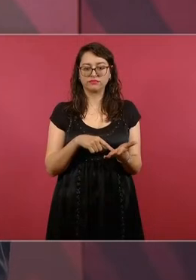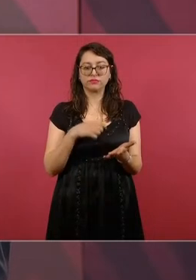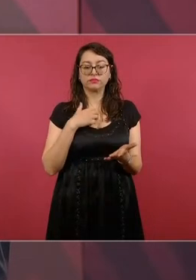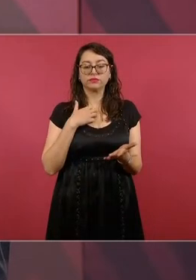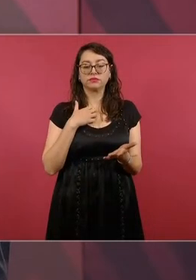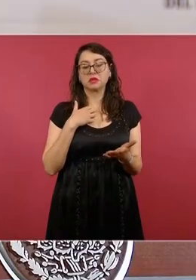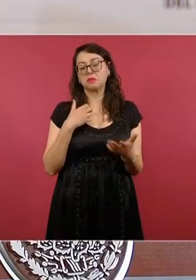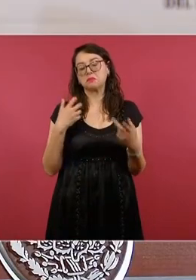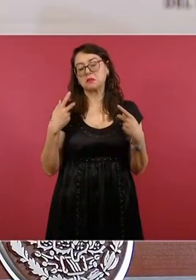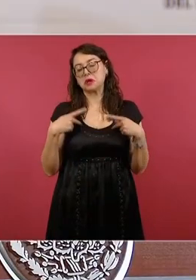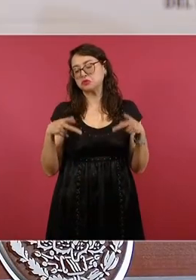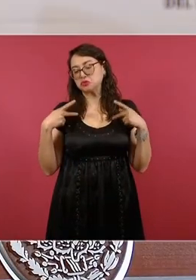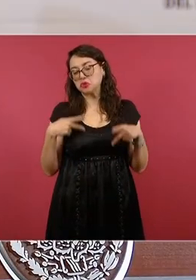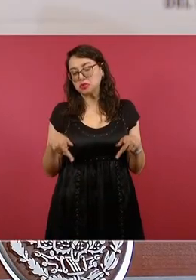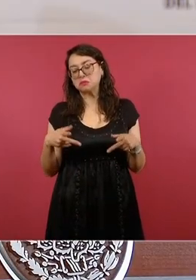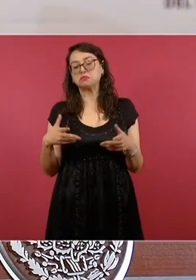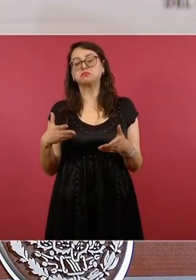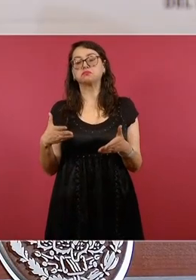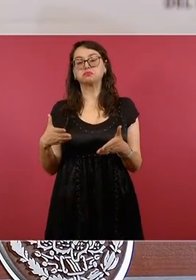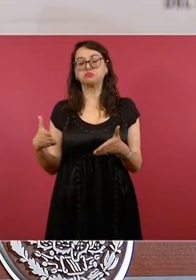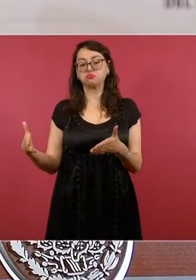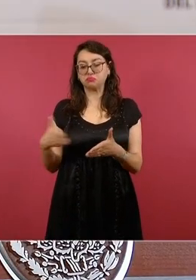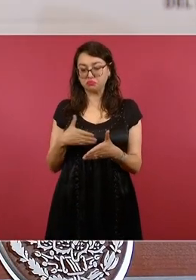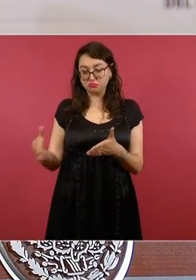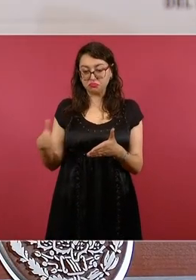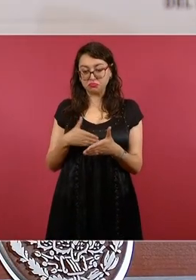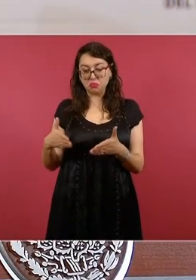cocineros, chef de